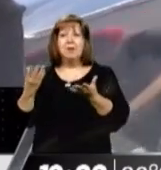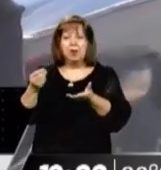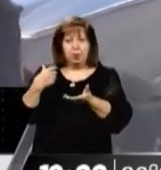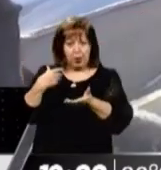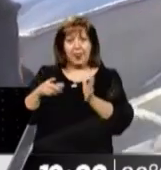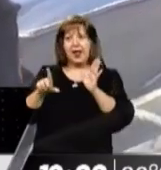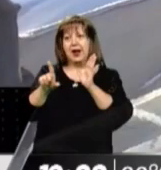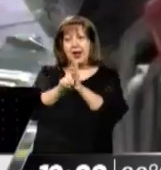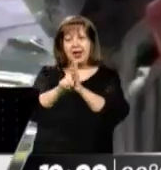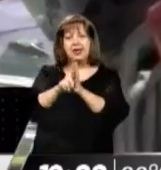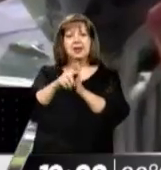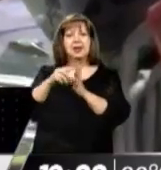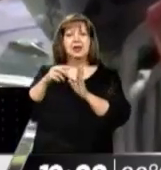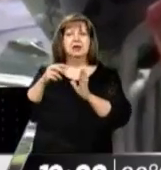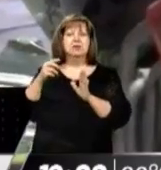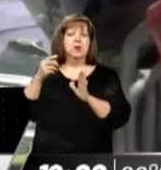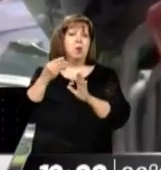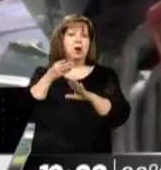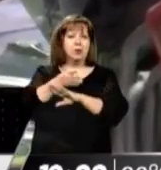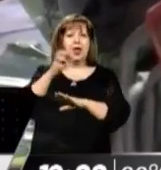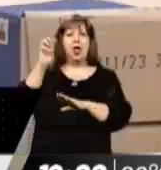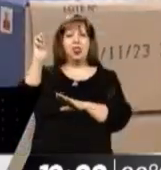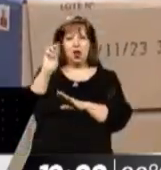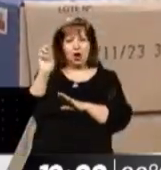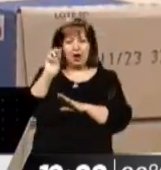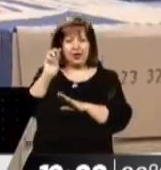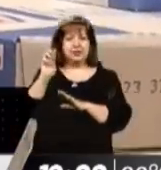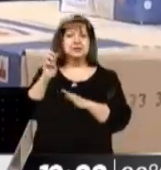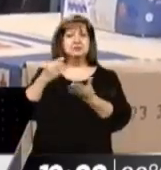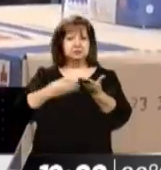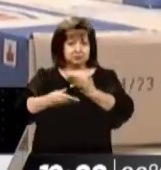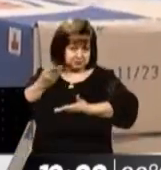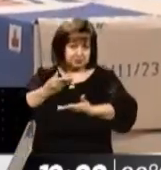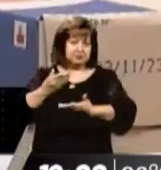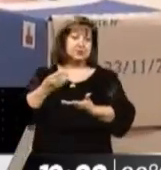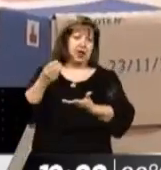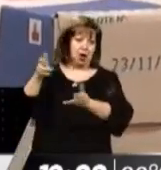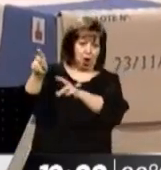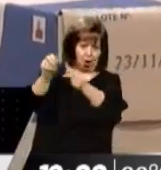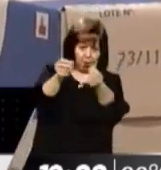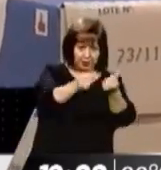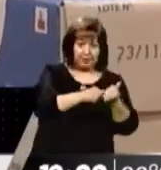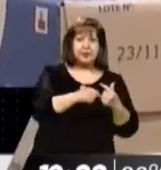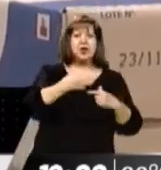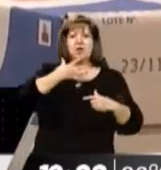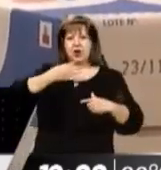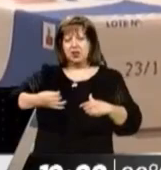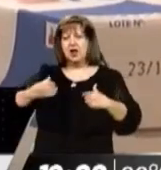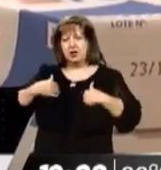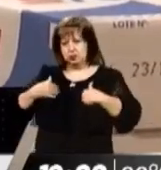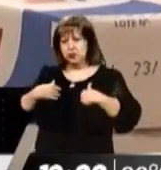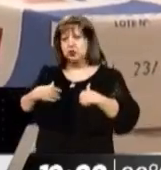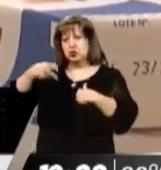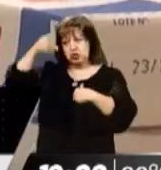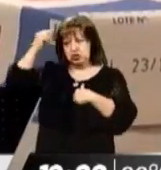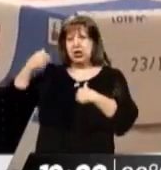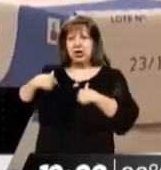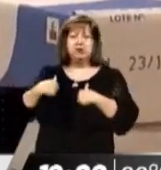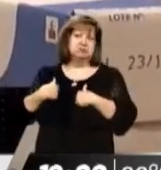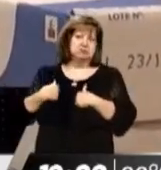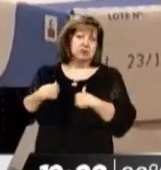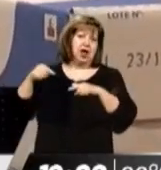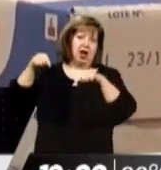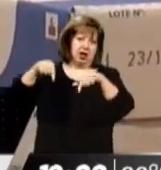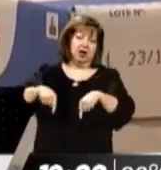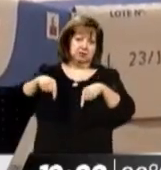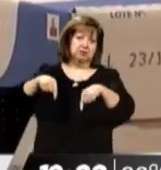la legislación chilena, en este caso la cantidad de ingresos en dólares y en productos. Igual vinimos a comprar porque está todo muy barato. Para nosotros los chilenos igual nos conviene